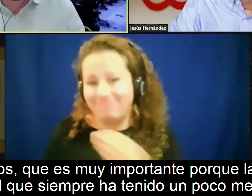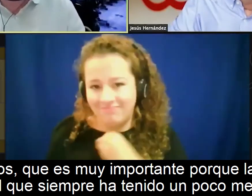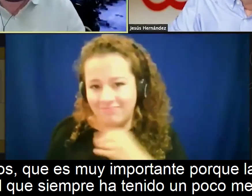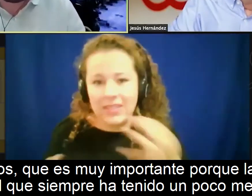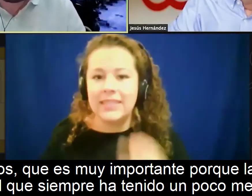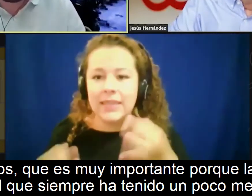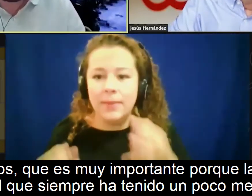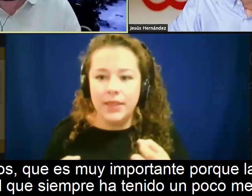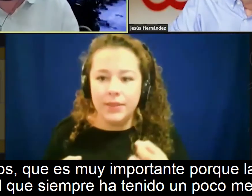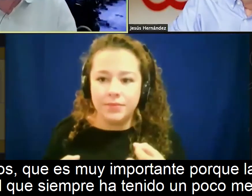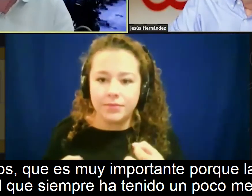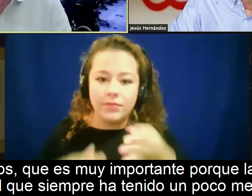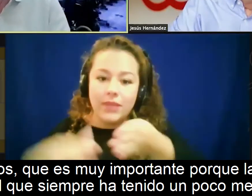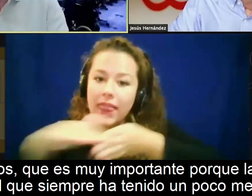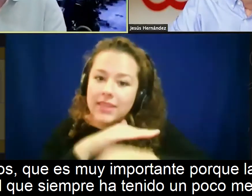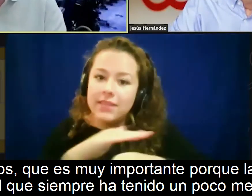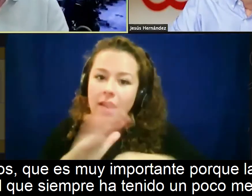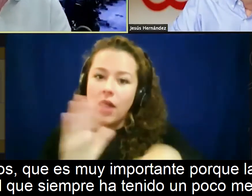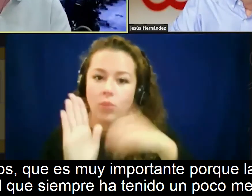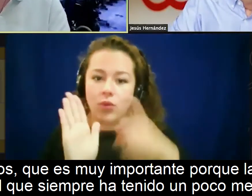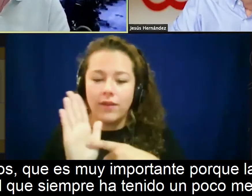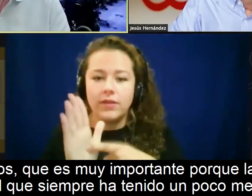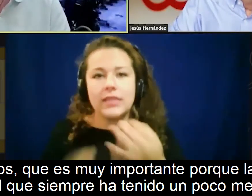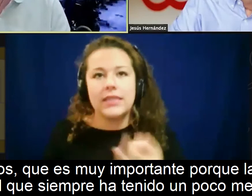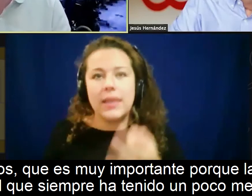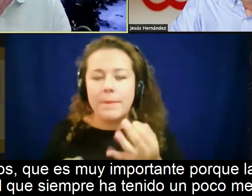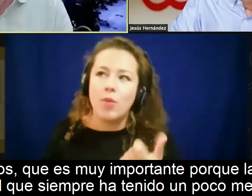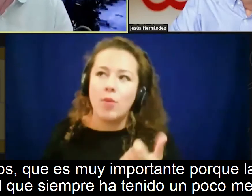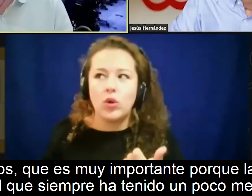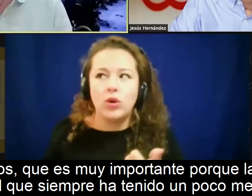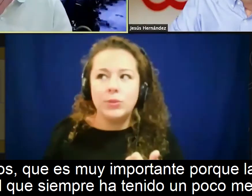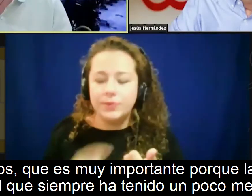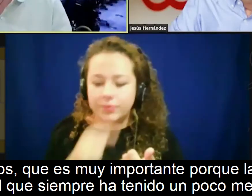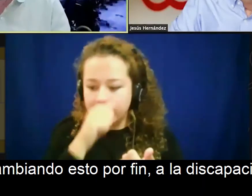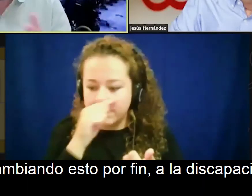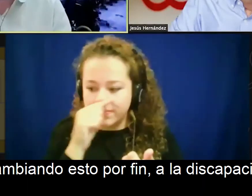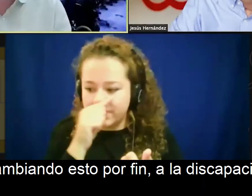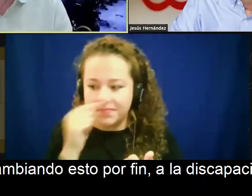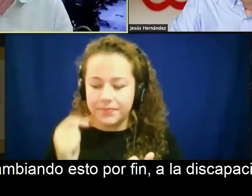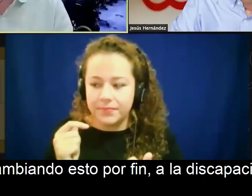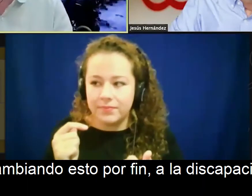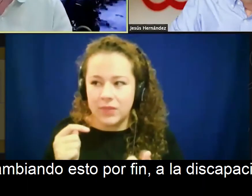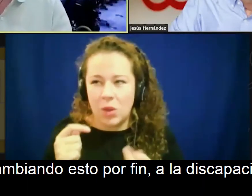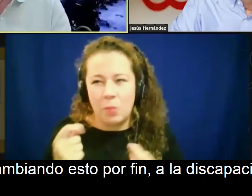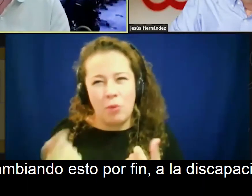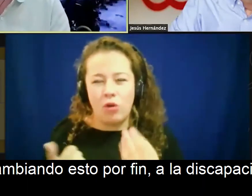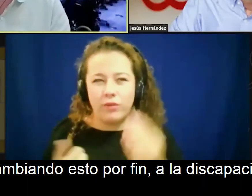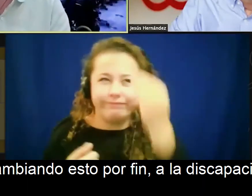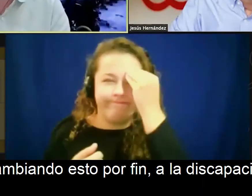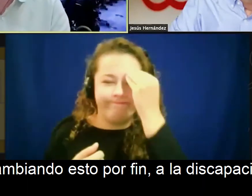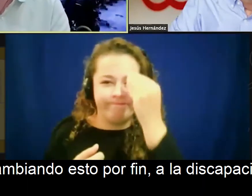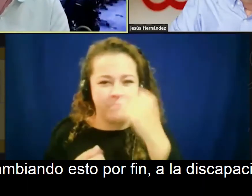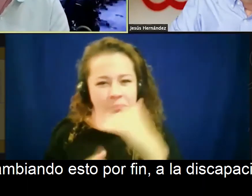la accesibilidad web siempre ha tenido un poco más menos en cuenta, pero ya está cambiando esto por fin a